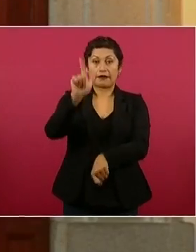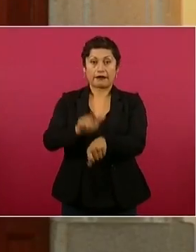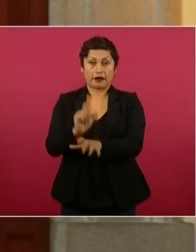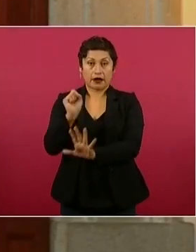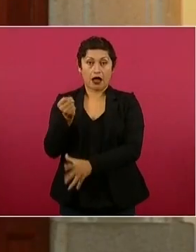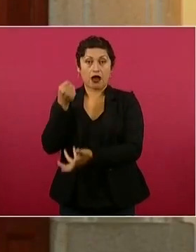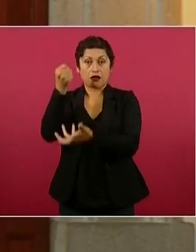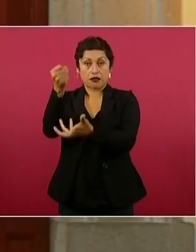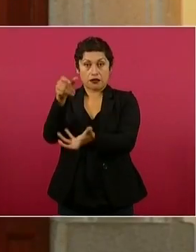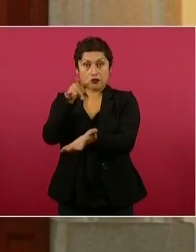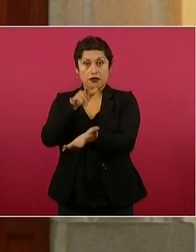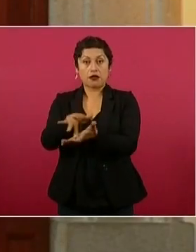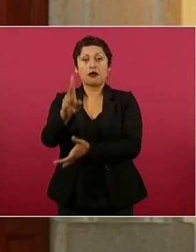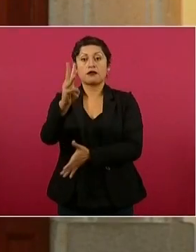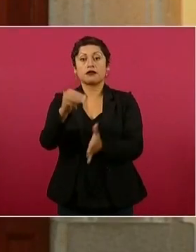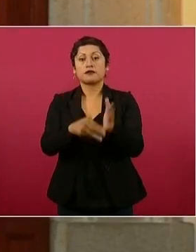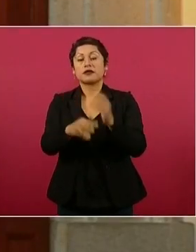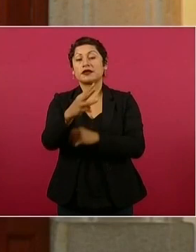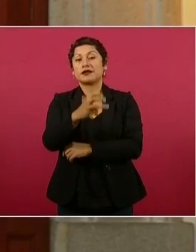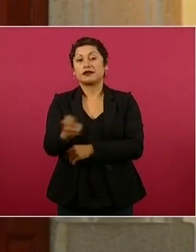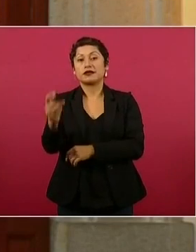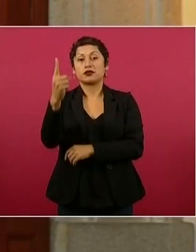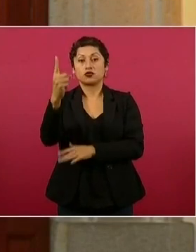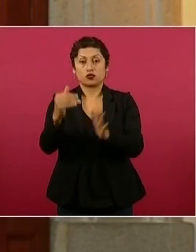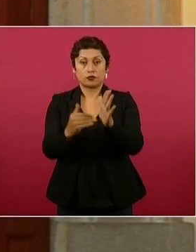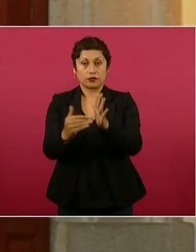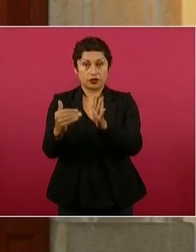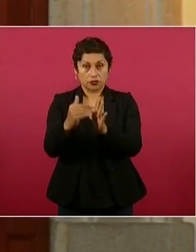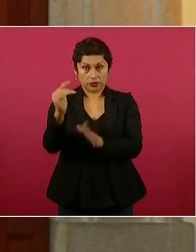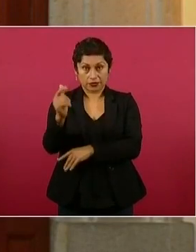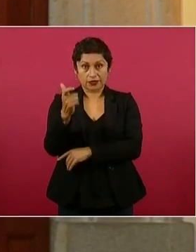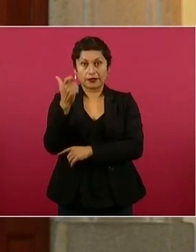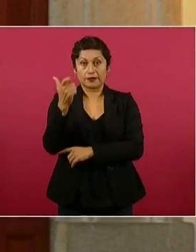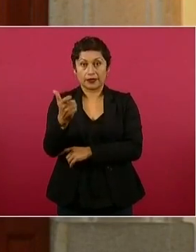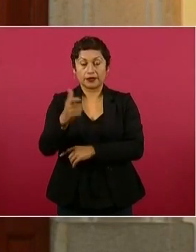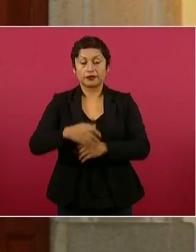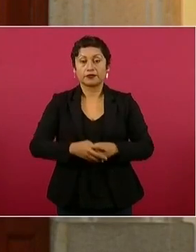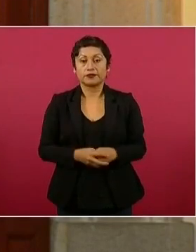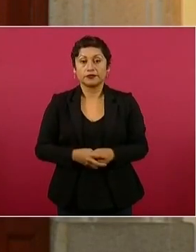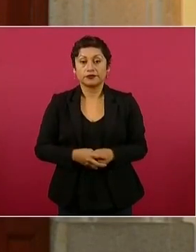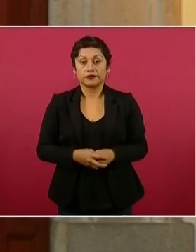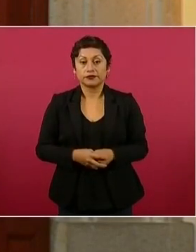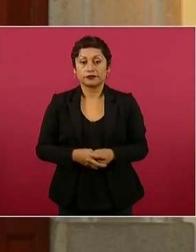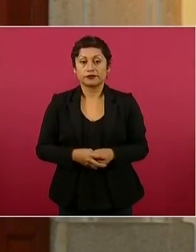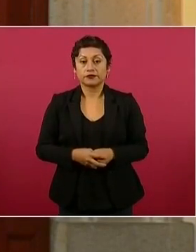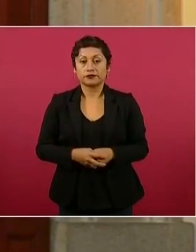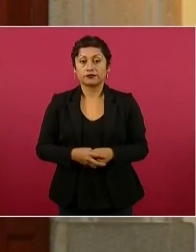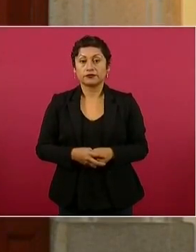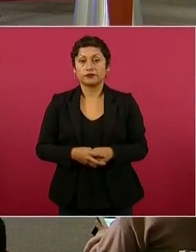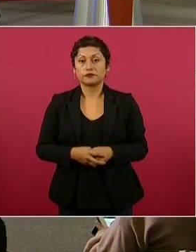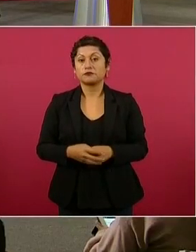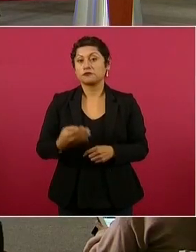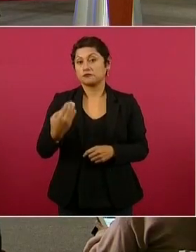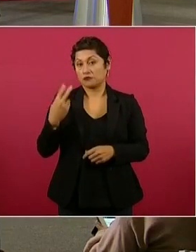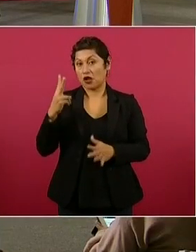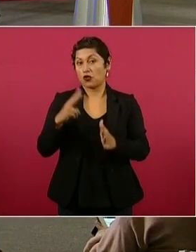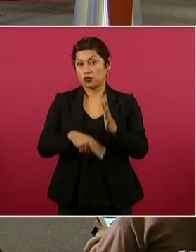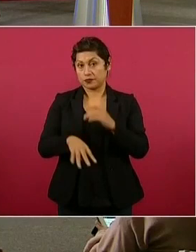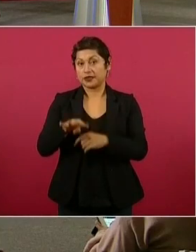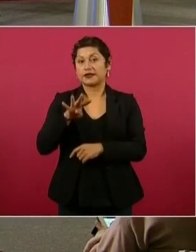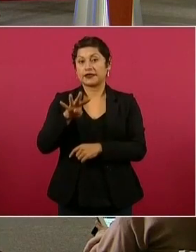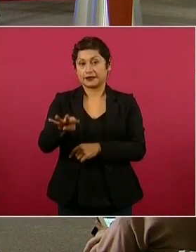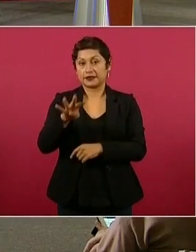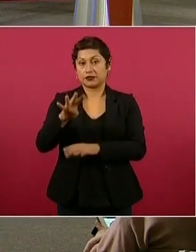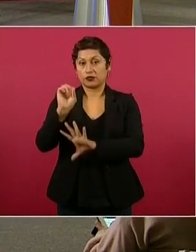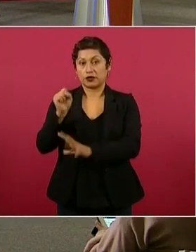tres mil 301 millones de pesos. En el año 2019 se